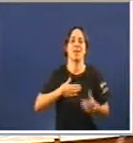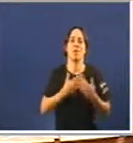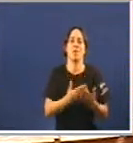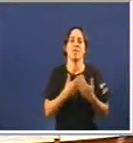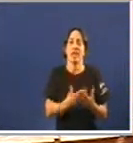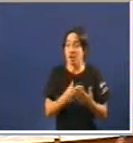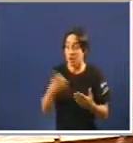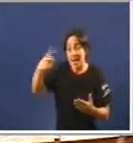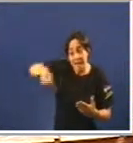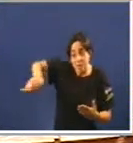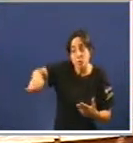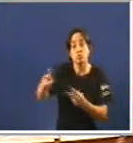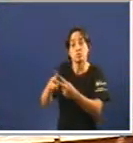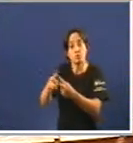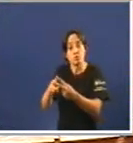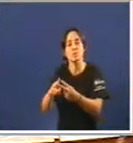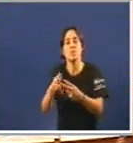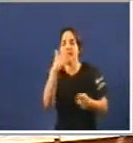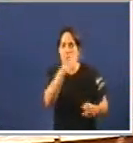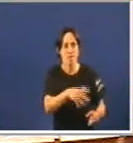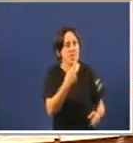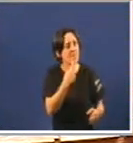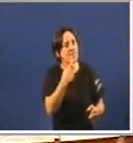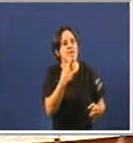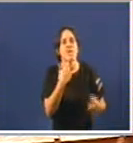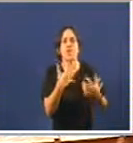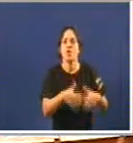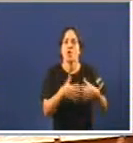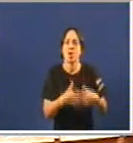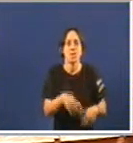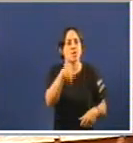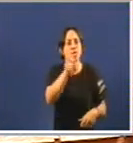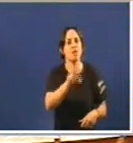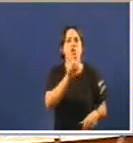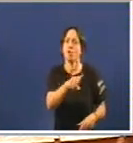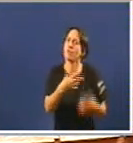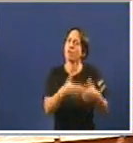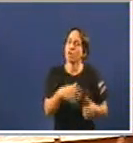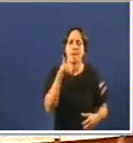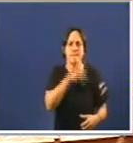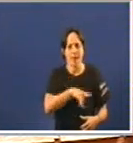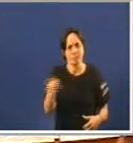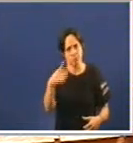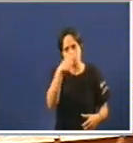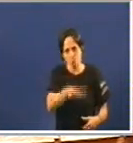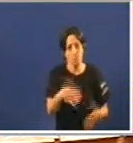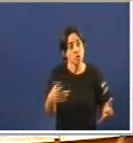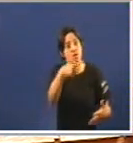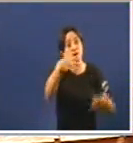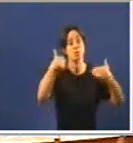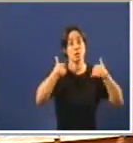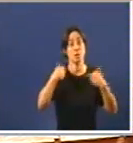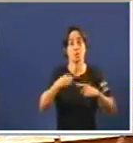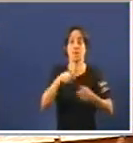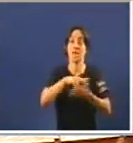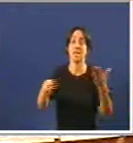de emerxencias funciona mal. E, polo tanto, é responsabilidade da Xunta de Galicia solventar, dar solución